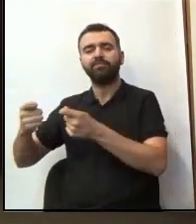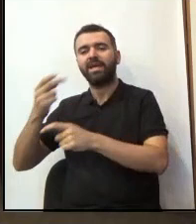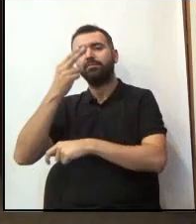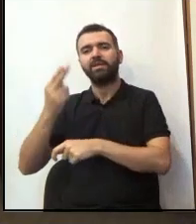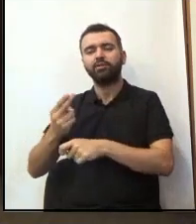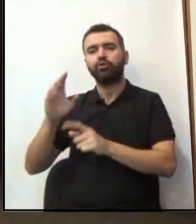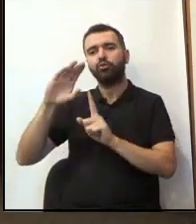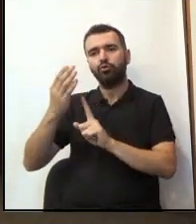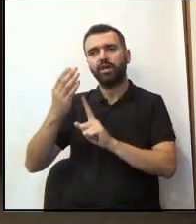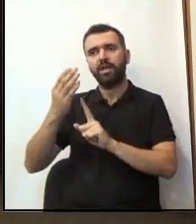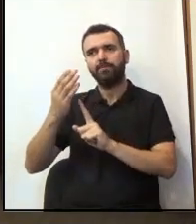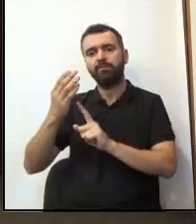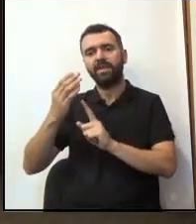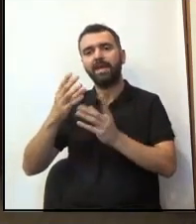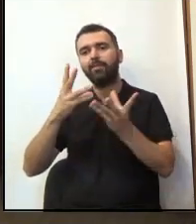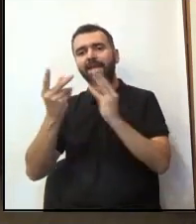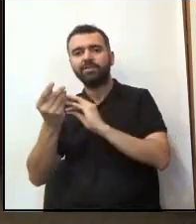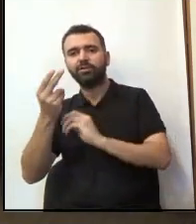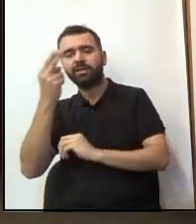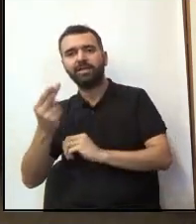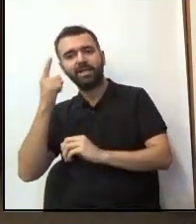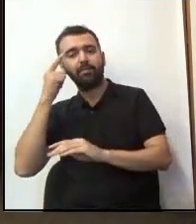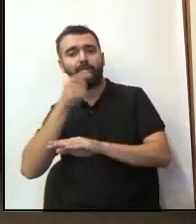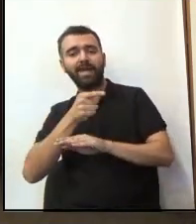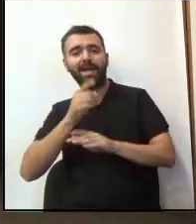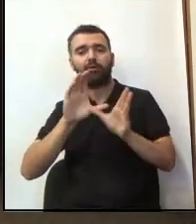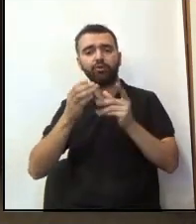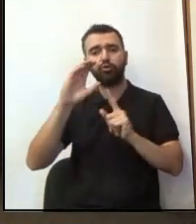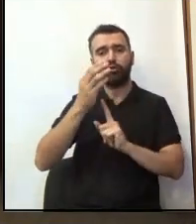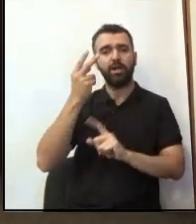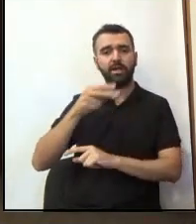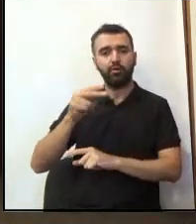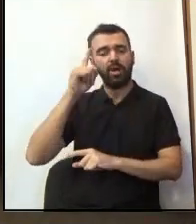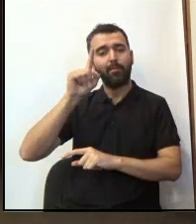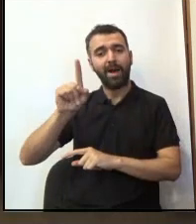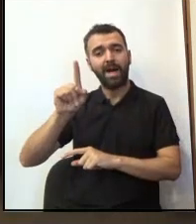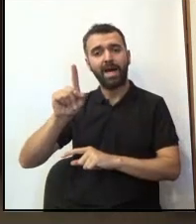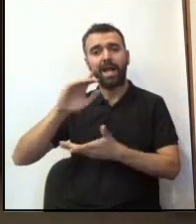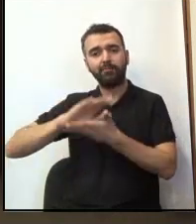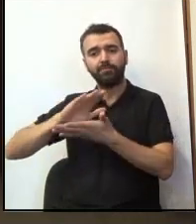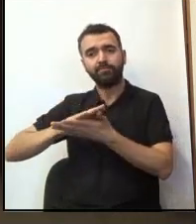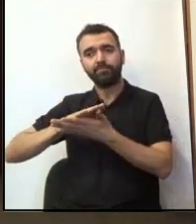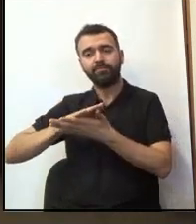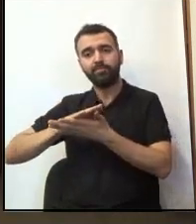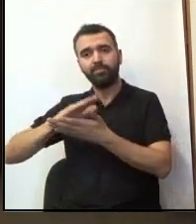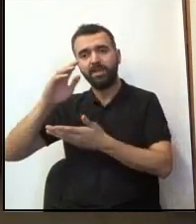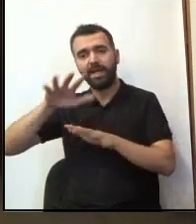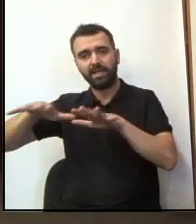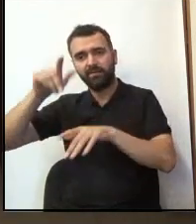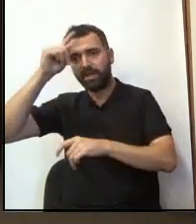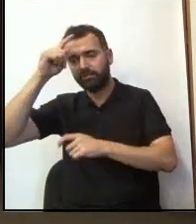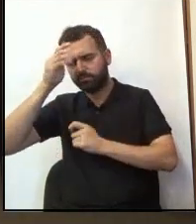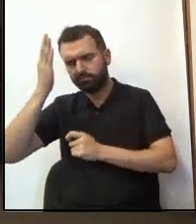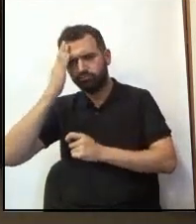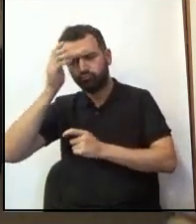Mediación Artística a la Corporación Cultural de Ñuñoa para las actividades de conmemoración del Día Internacional de la Mujer. Su